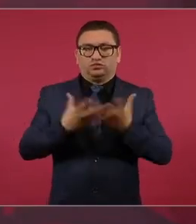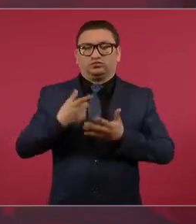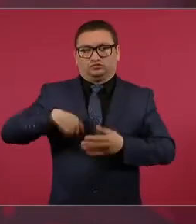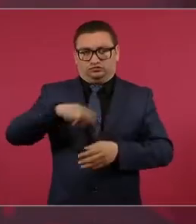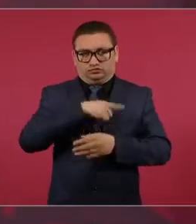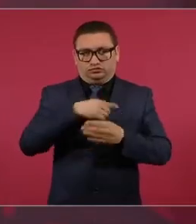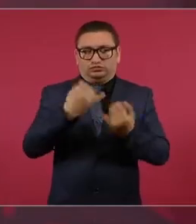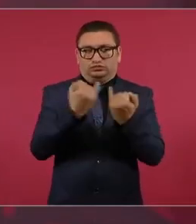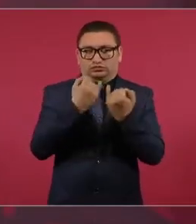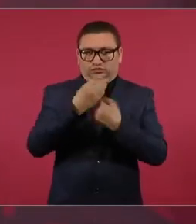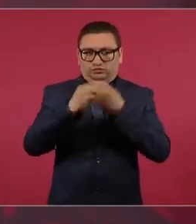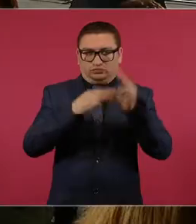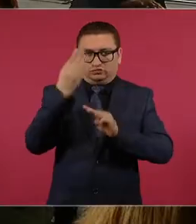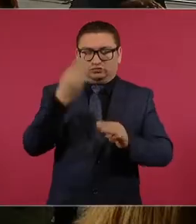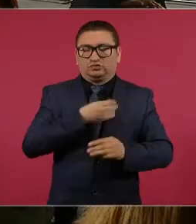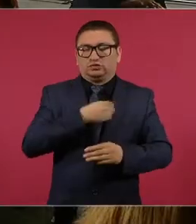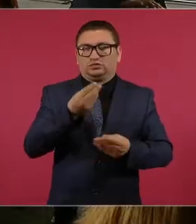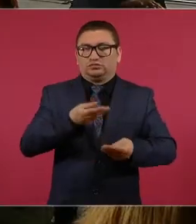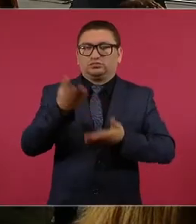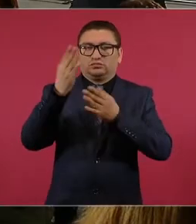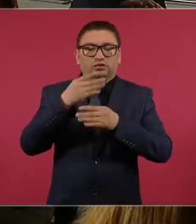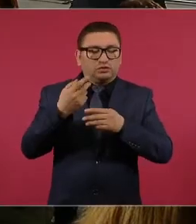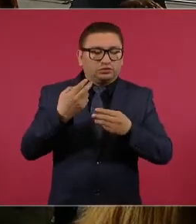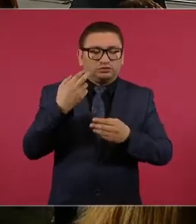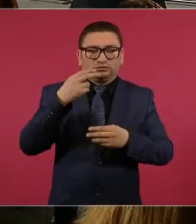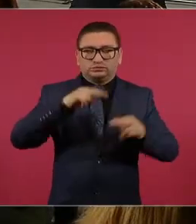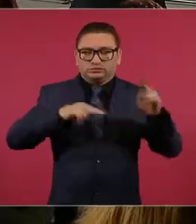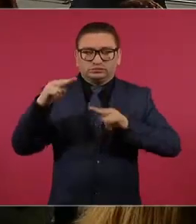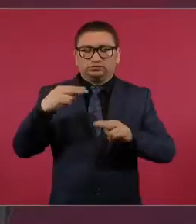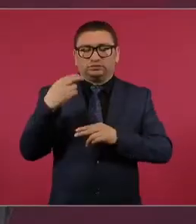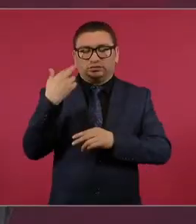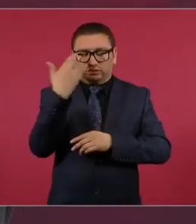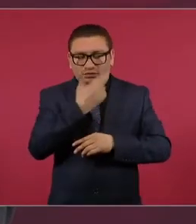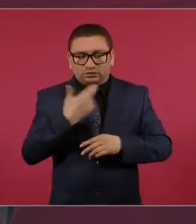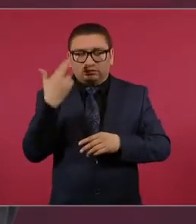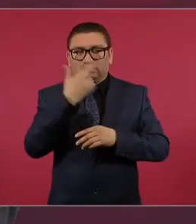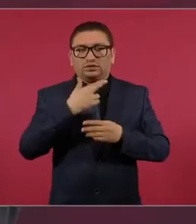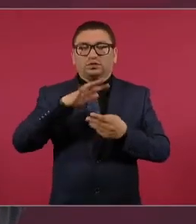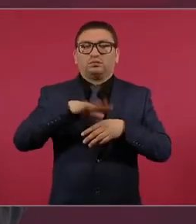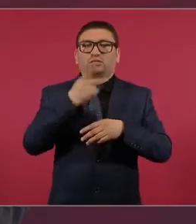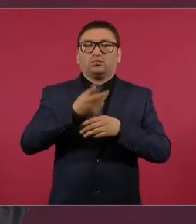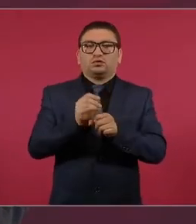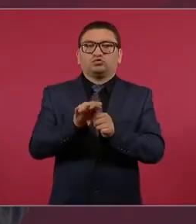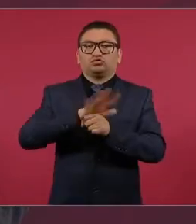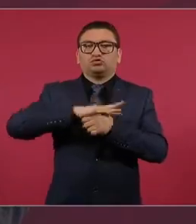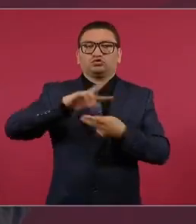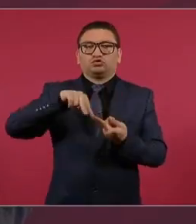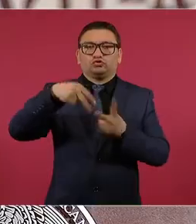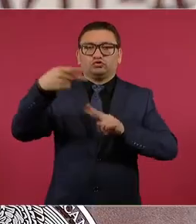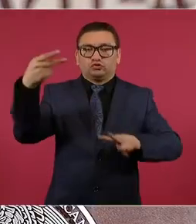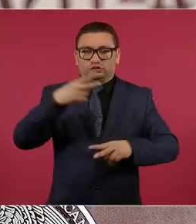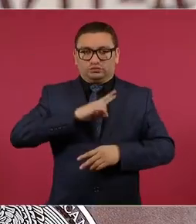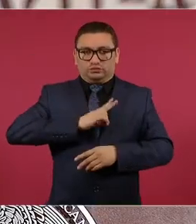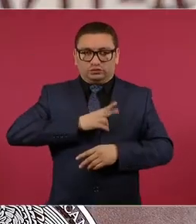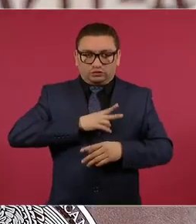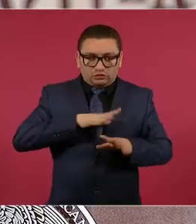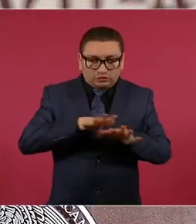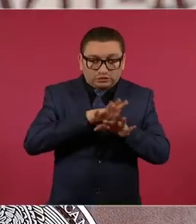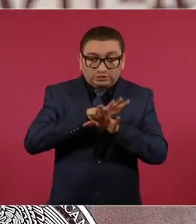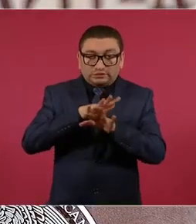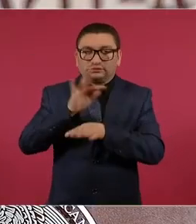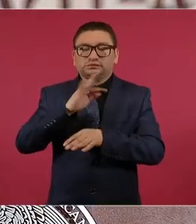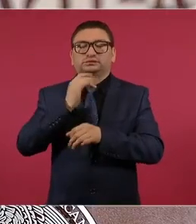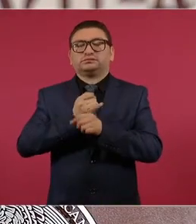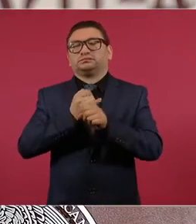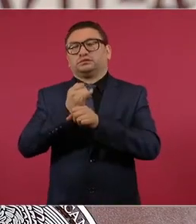mandamos muestras para vigilar eh las variantes las variantes genéticas que tienen eh el virus eh